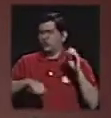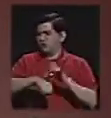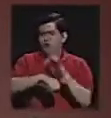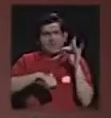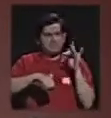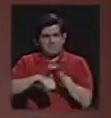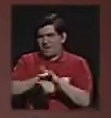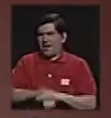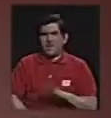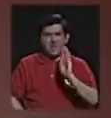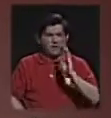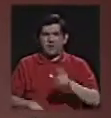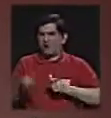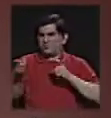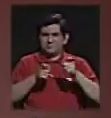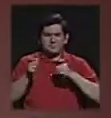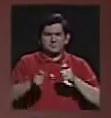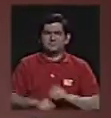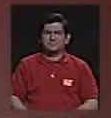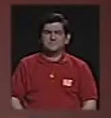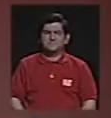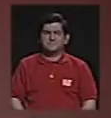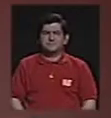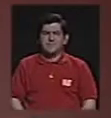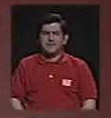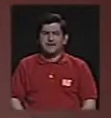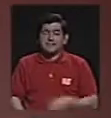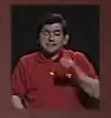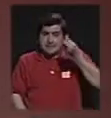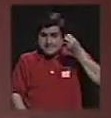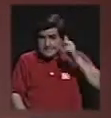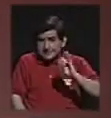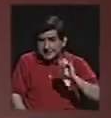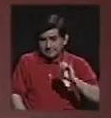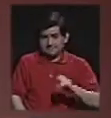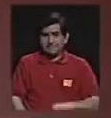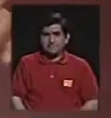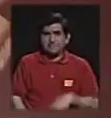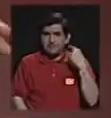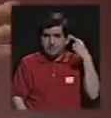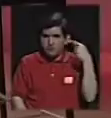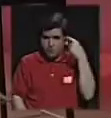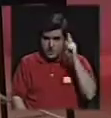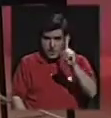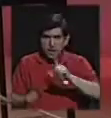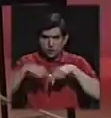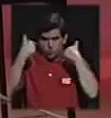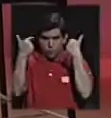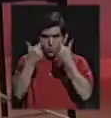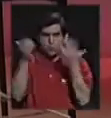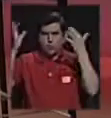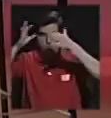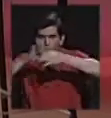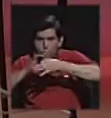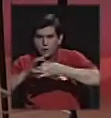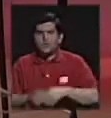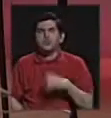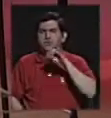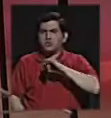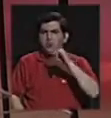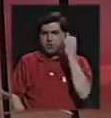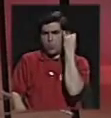muy temprano de su administración. Yo creo que si lograra llegar a gobernar una coalición con afinidad